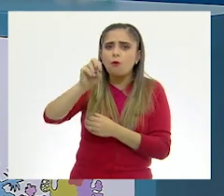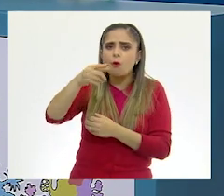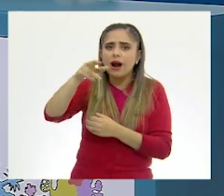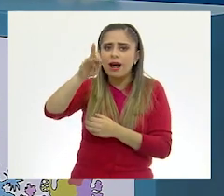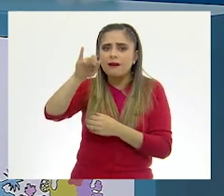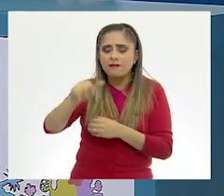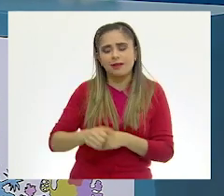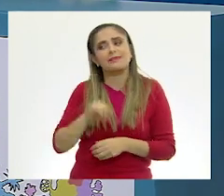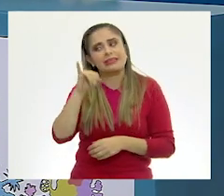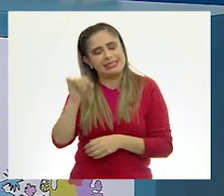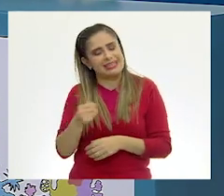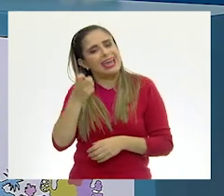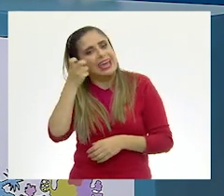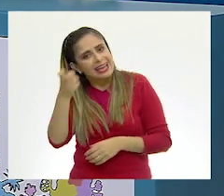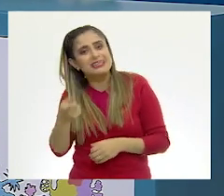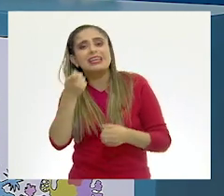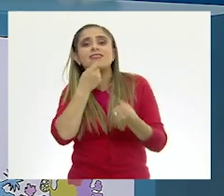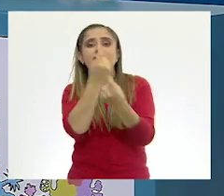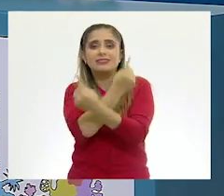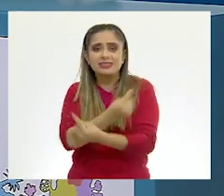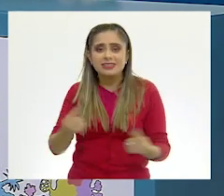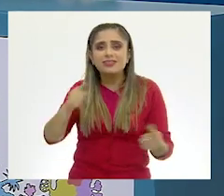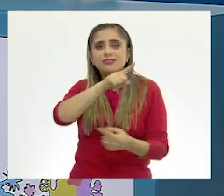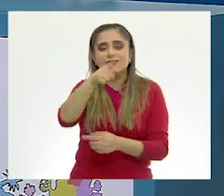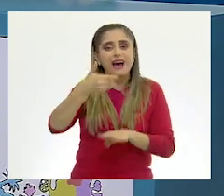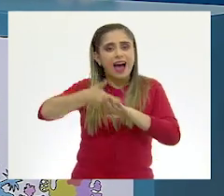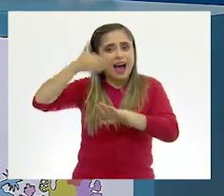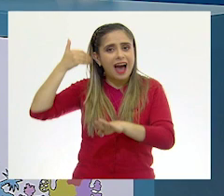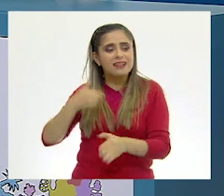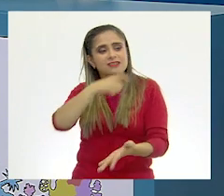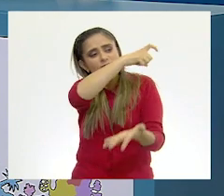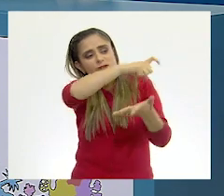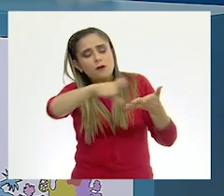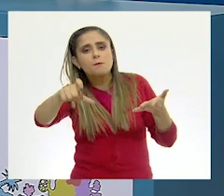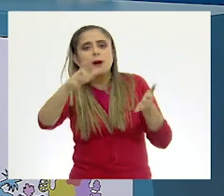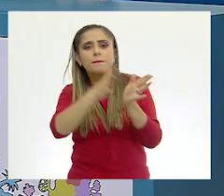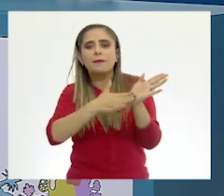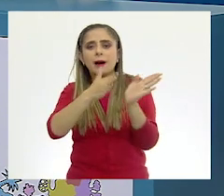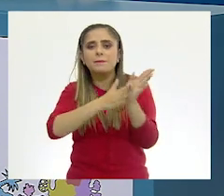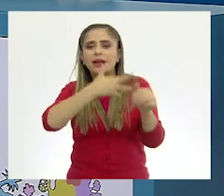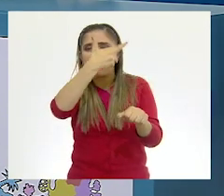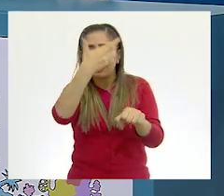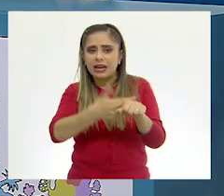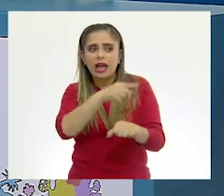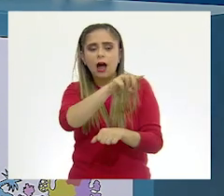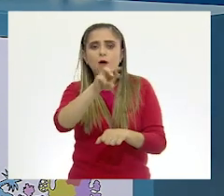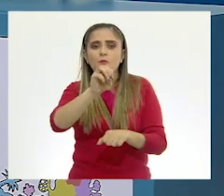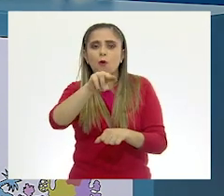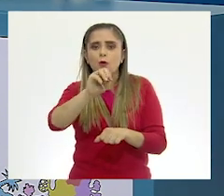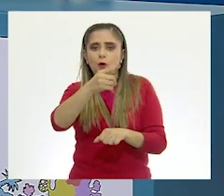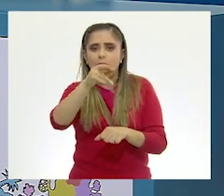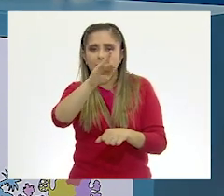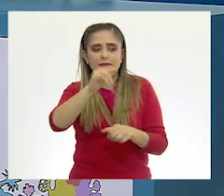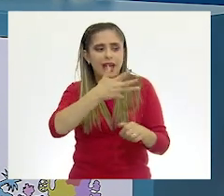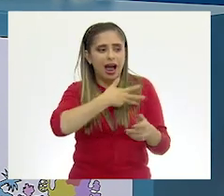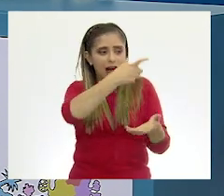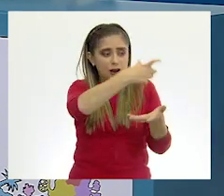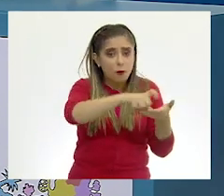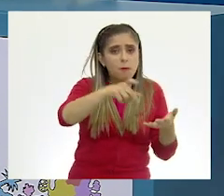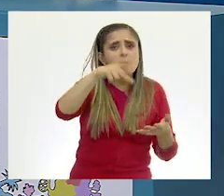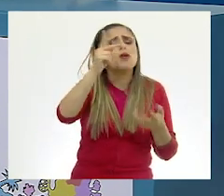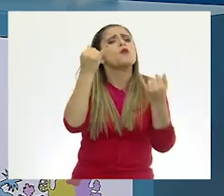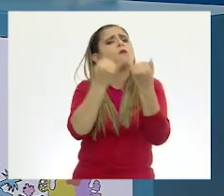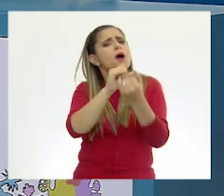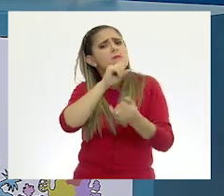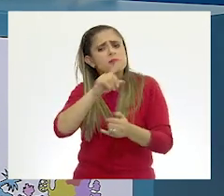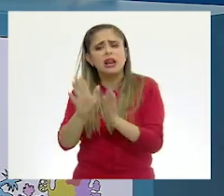Así es, las niñas y los niños solían comprar sus monografías en las papelerías, pero ahora hemos visto que podemos encontrar textos monográficos